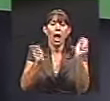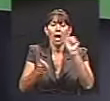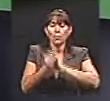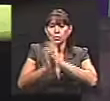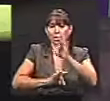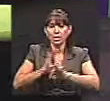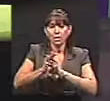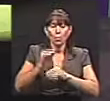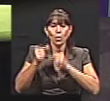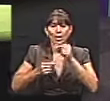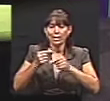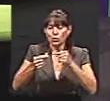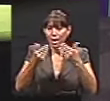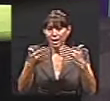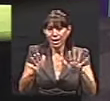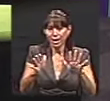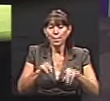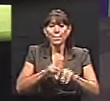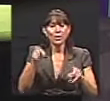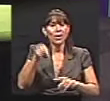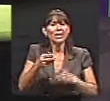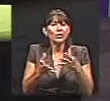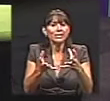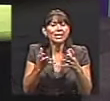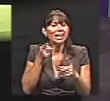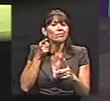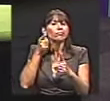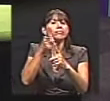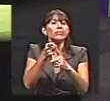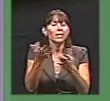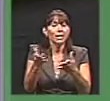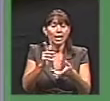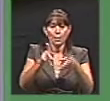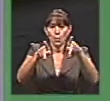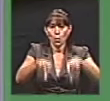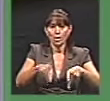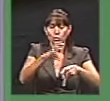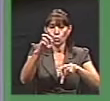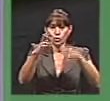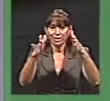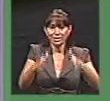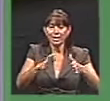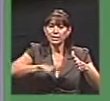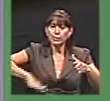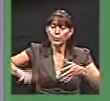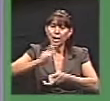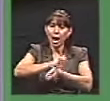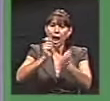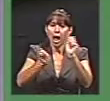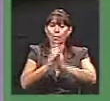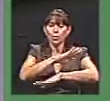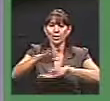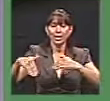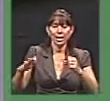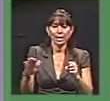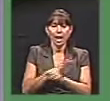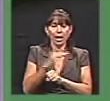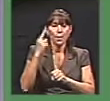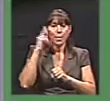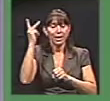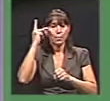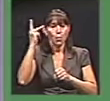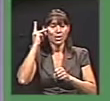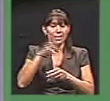tal, pero aquí lo que se busca es que haya un cambio integral en la población costarricense para que cada vez más se den las